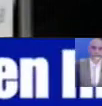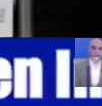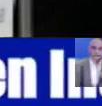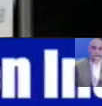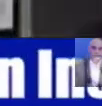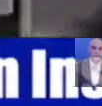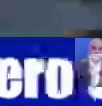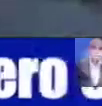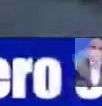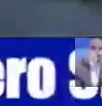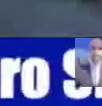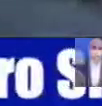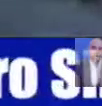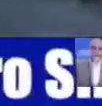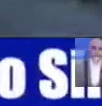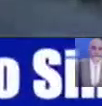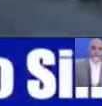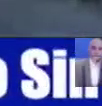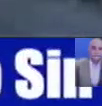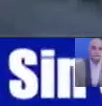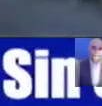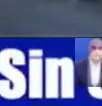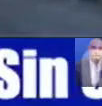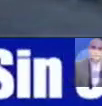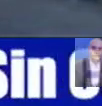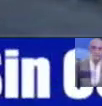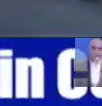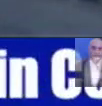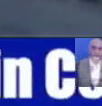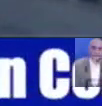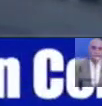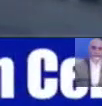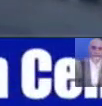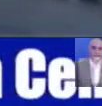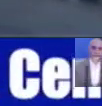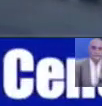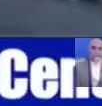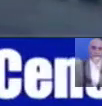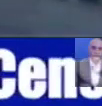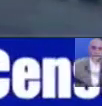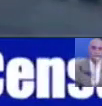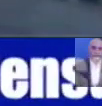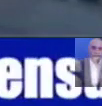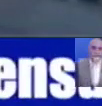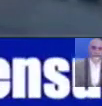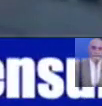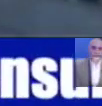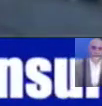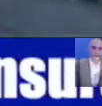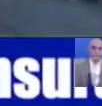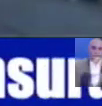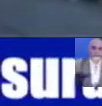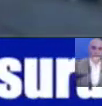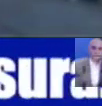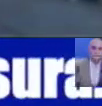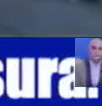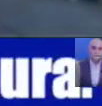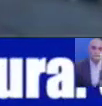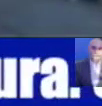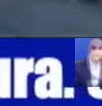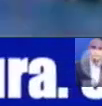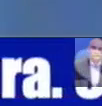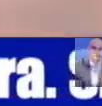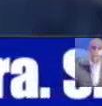ciudadanos, a mí me parece la mar de beneficioso, pero pues a final de cuentas estos cabeza hueca estaban